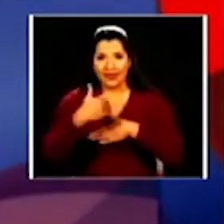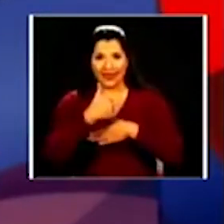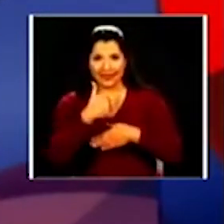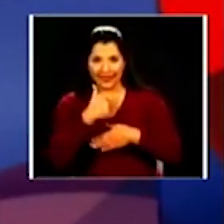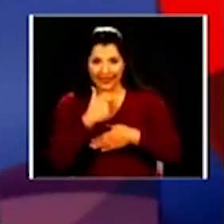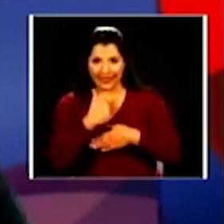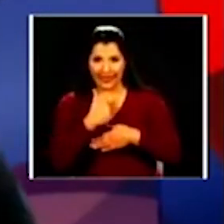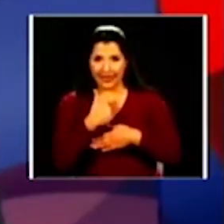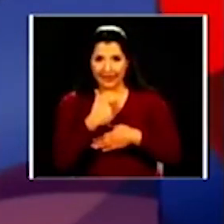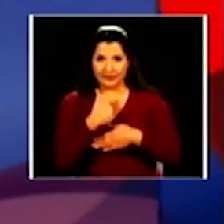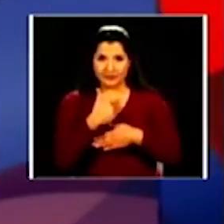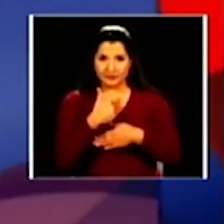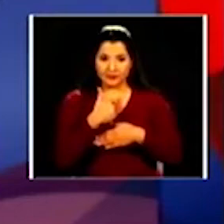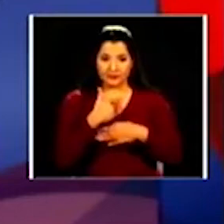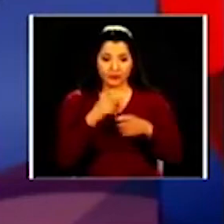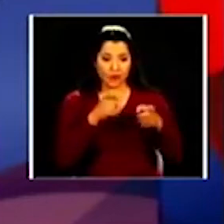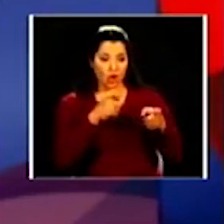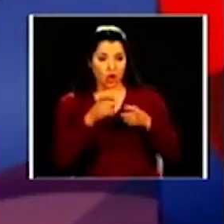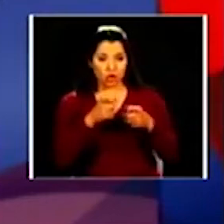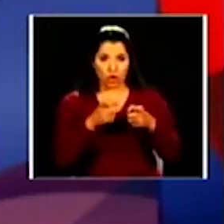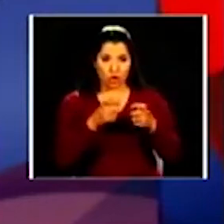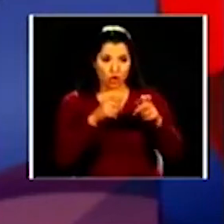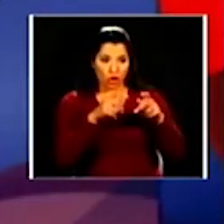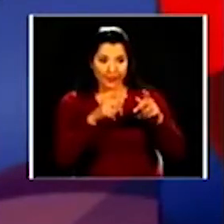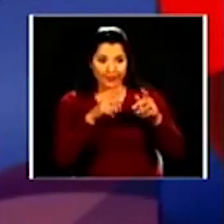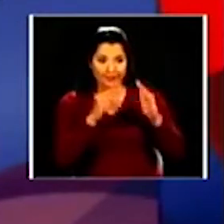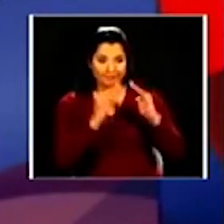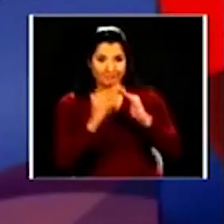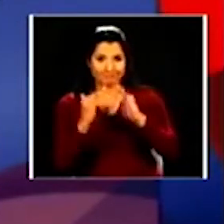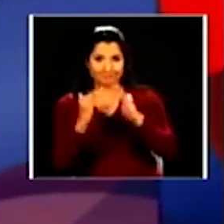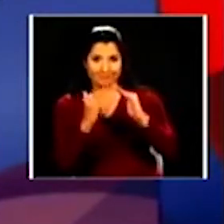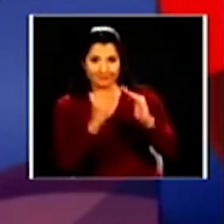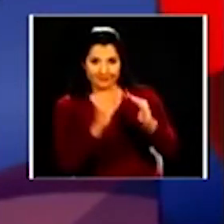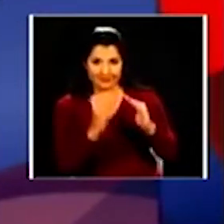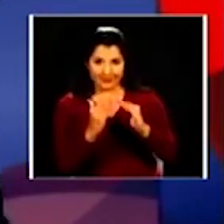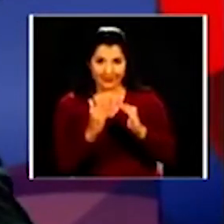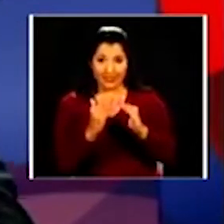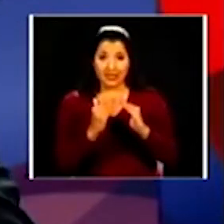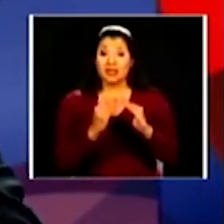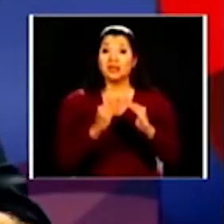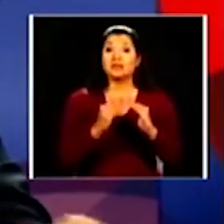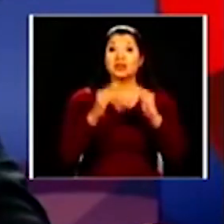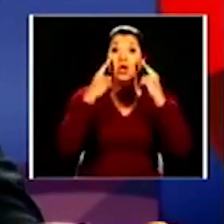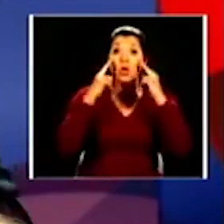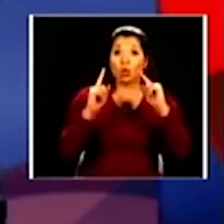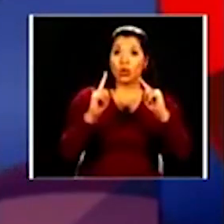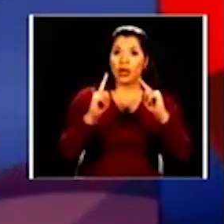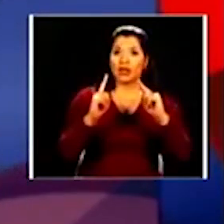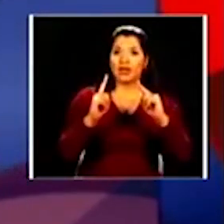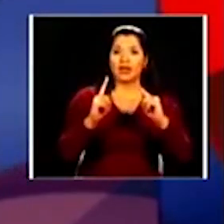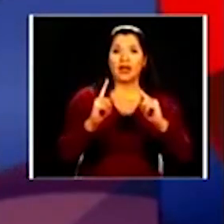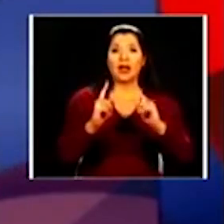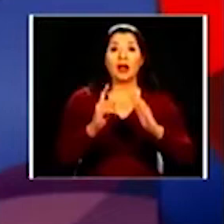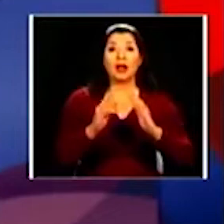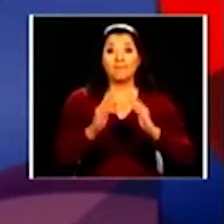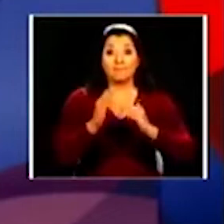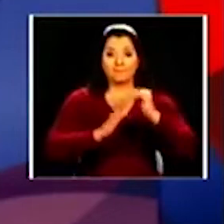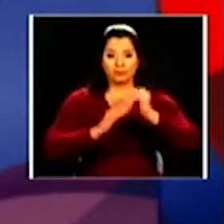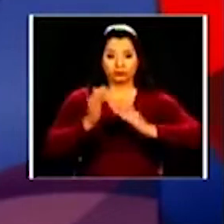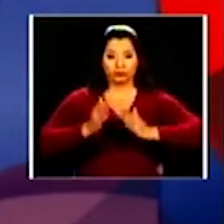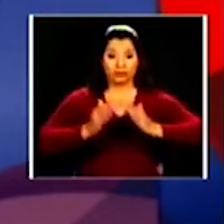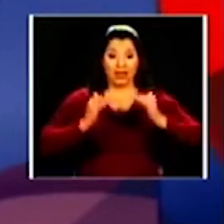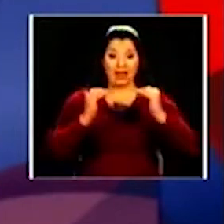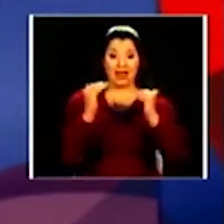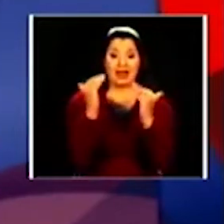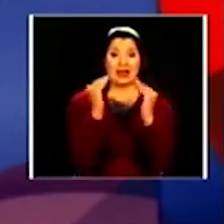trabajo o la construcción en vertical para no tener que expandir tanto los servicios. También una cultura